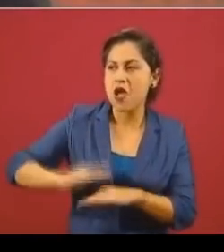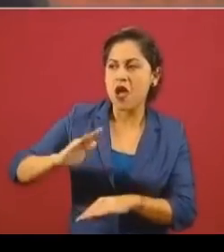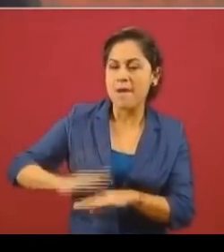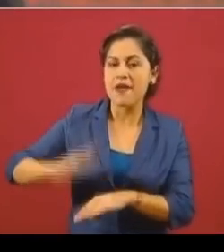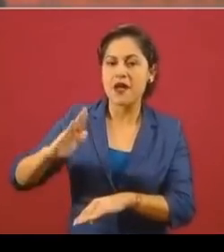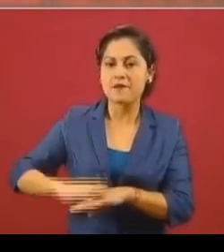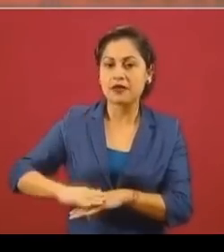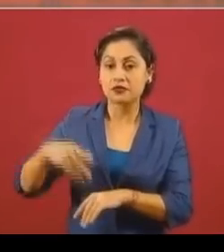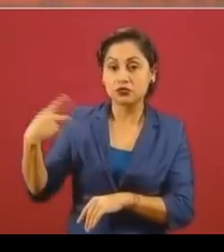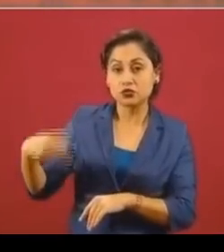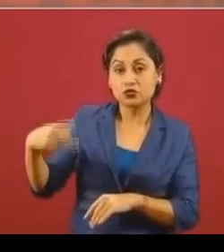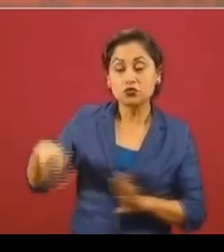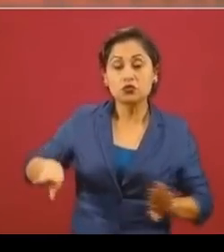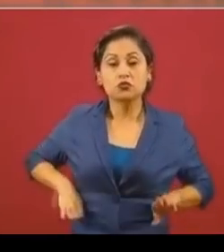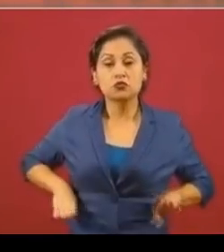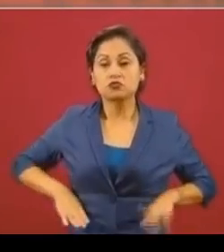Y ese era el parámetro